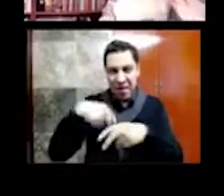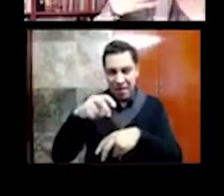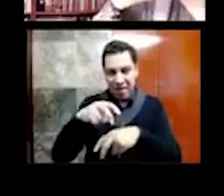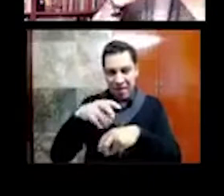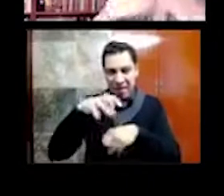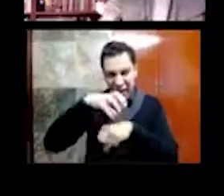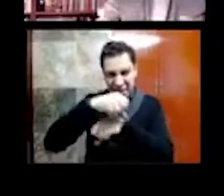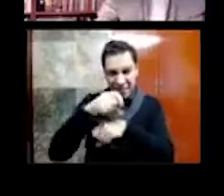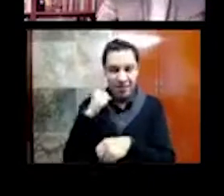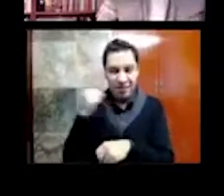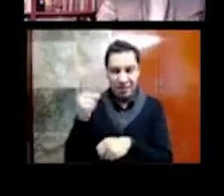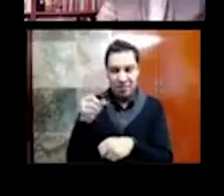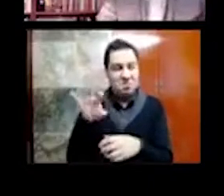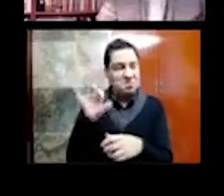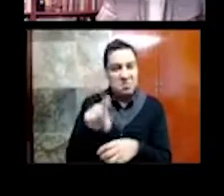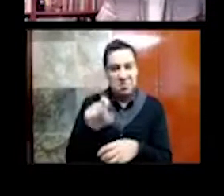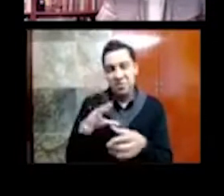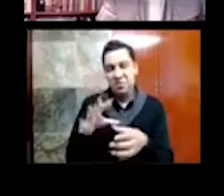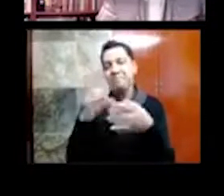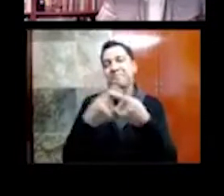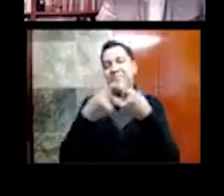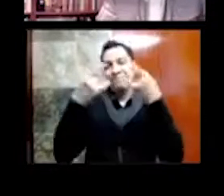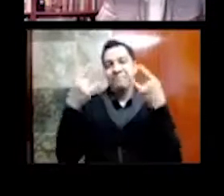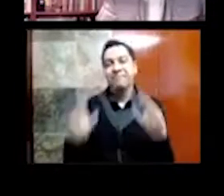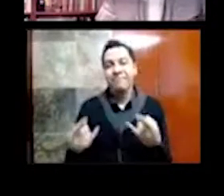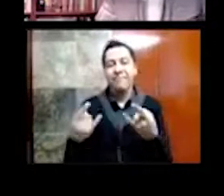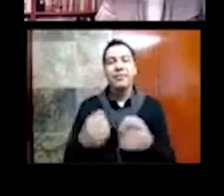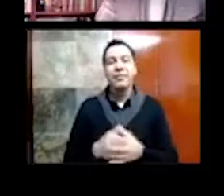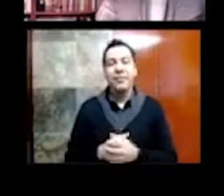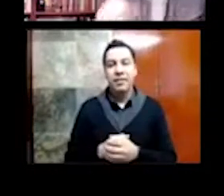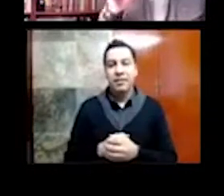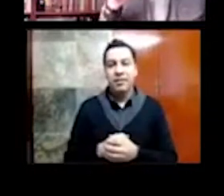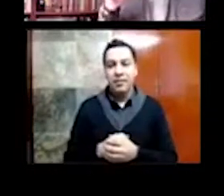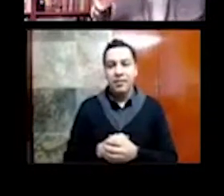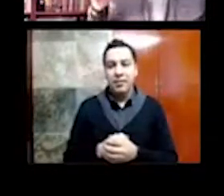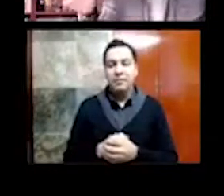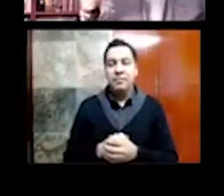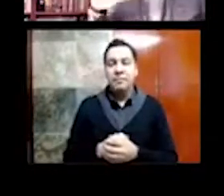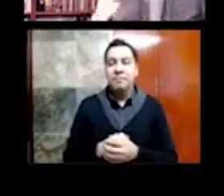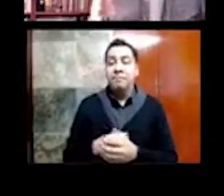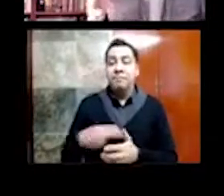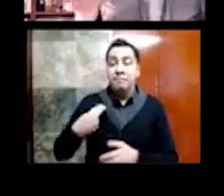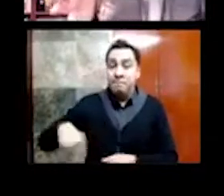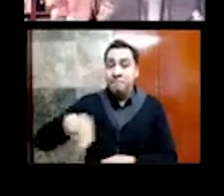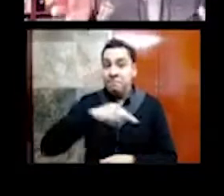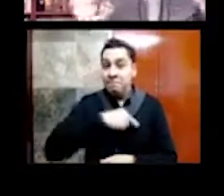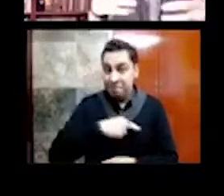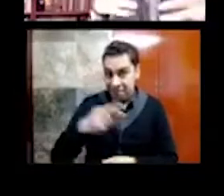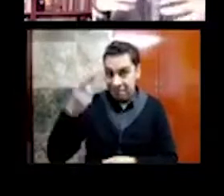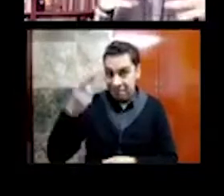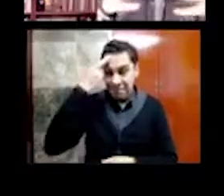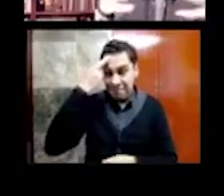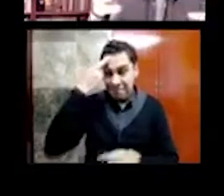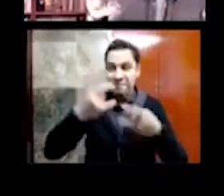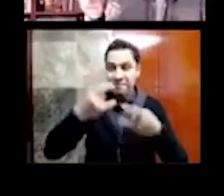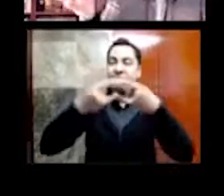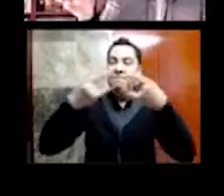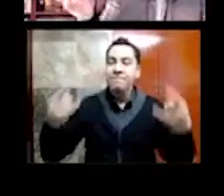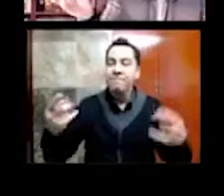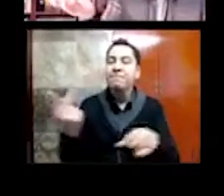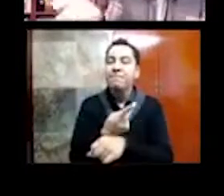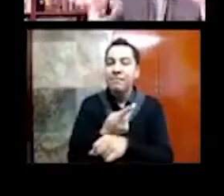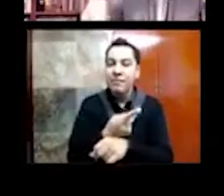y asienta sus reales en el islote, debemos recordar que hay, también se dijo aquí, varios